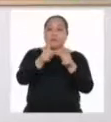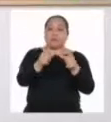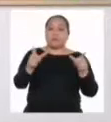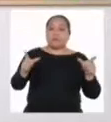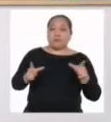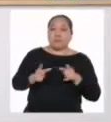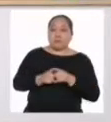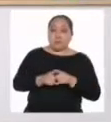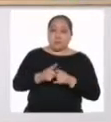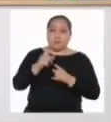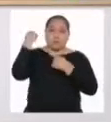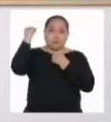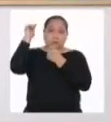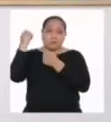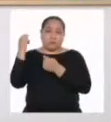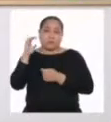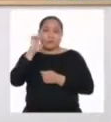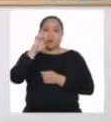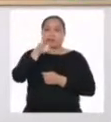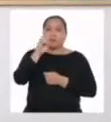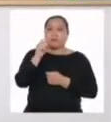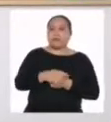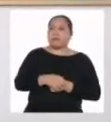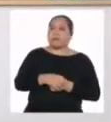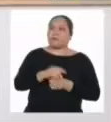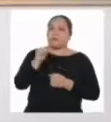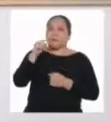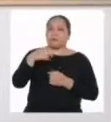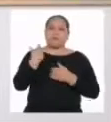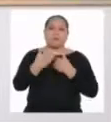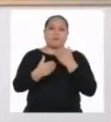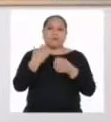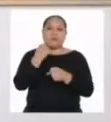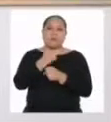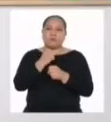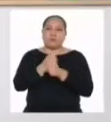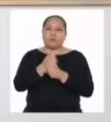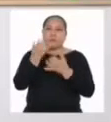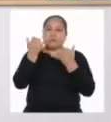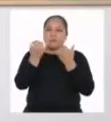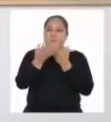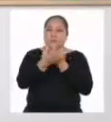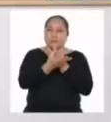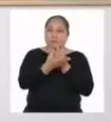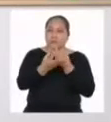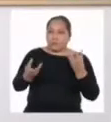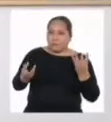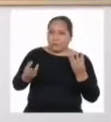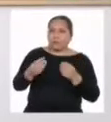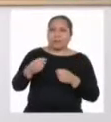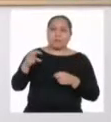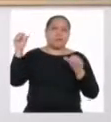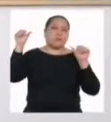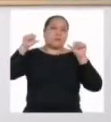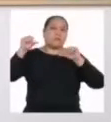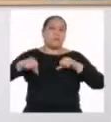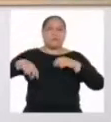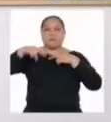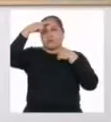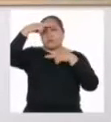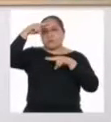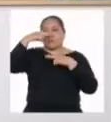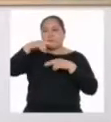región turística y ecológica que tantos años le costó crear, hoy está desdibujada por las malas noticias